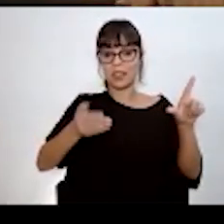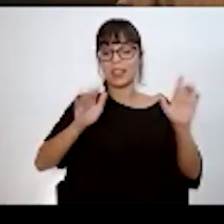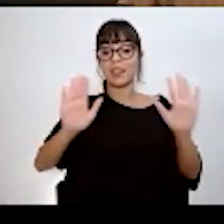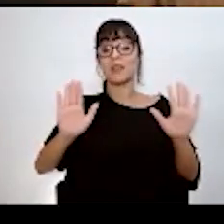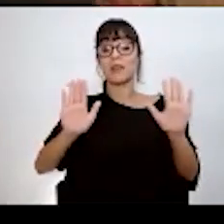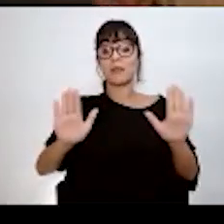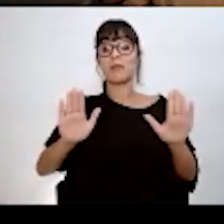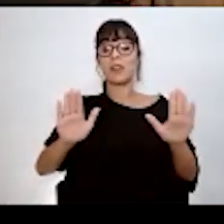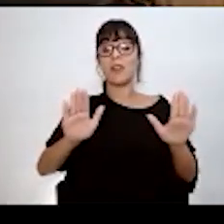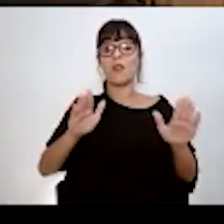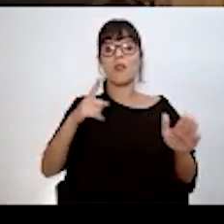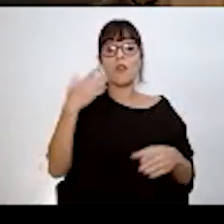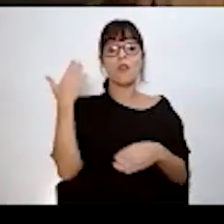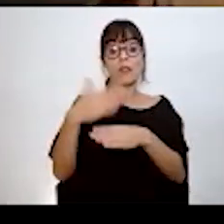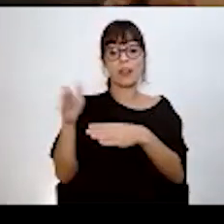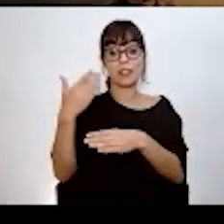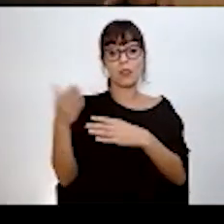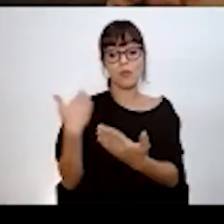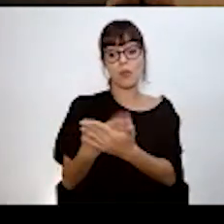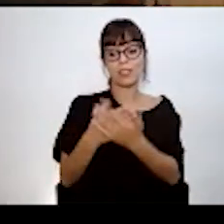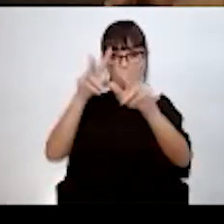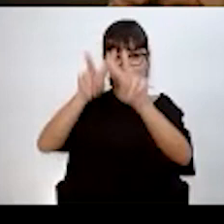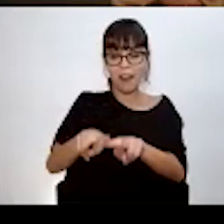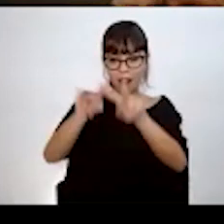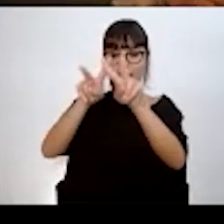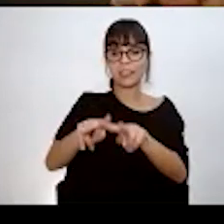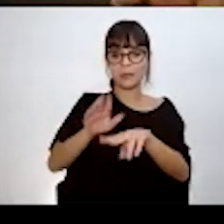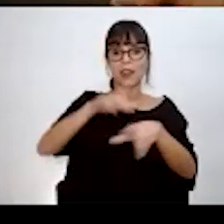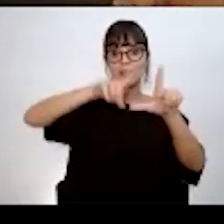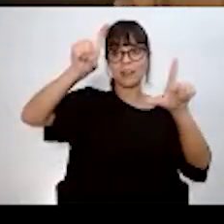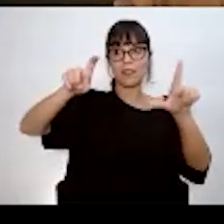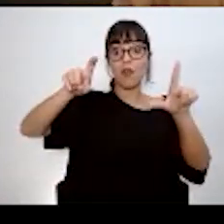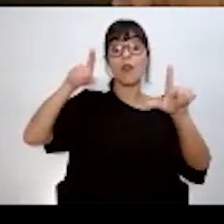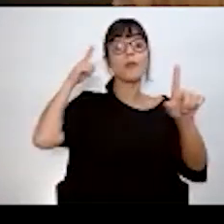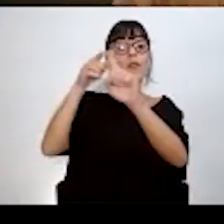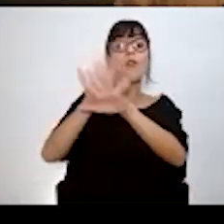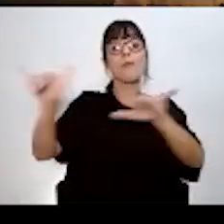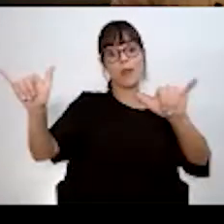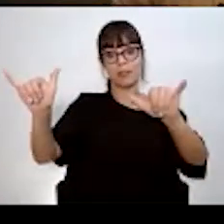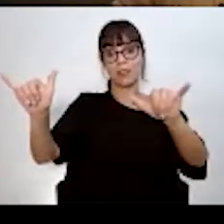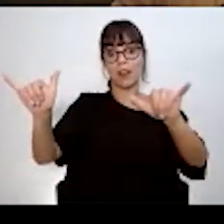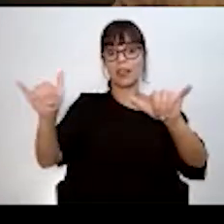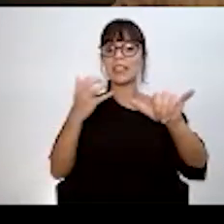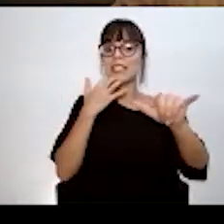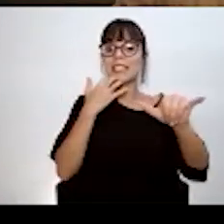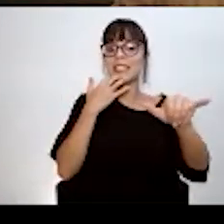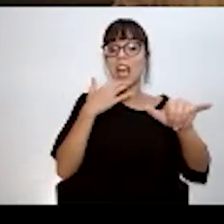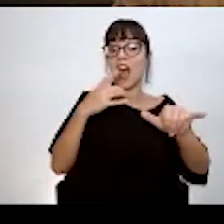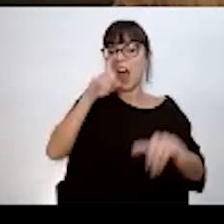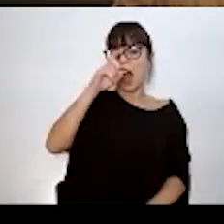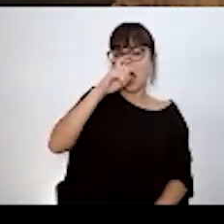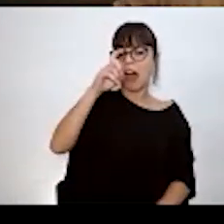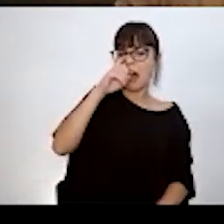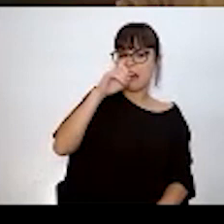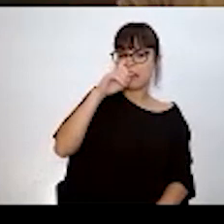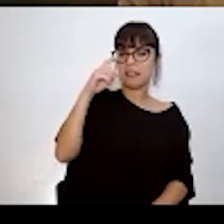estadístico de estas muestras que lo que hacen es compensar este desfase, ¿no? Pero sí que tiene que ver mucho el proceso